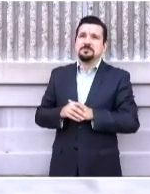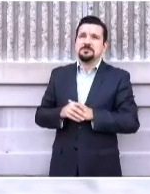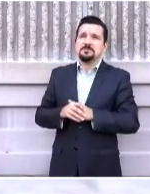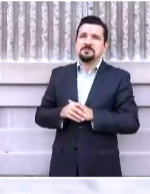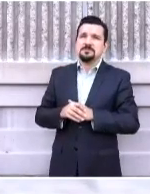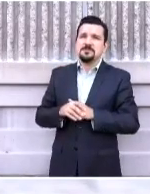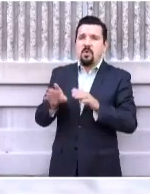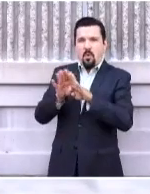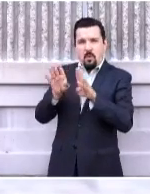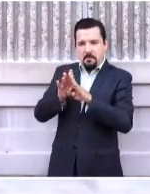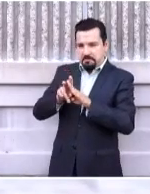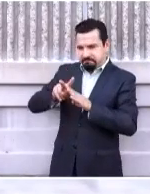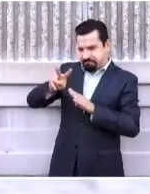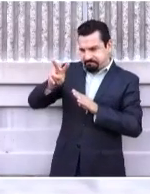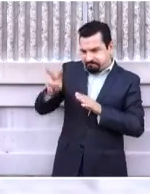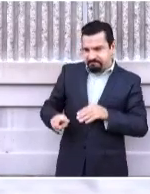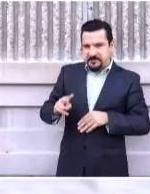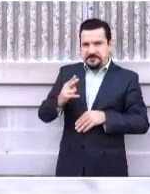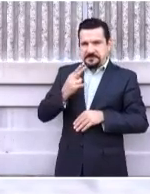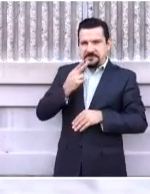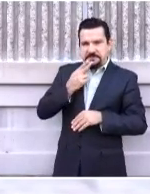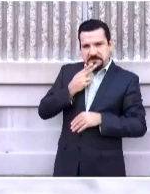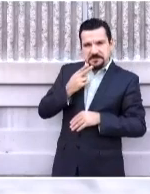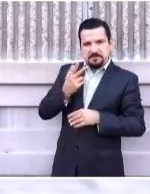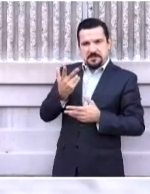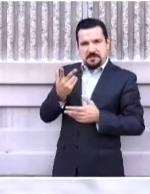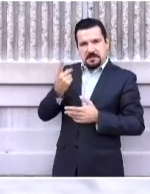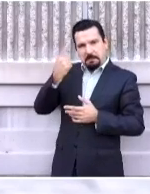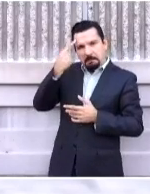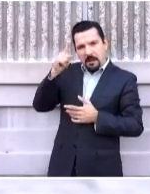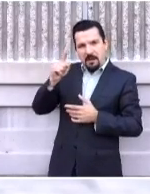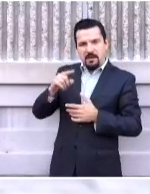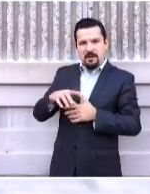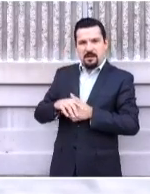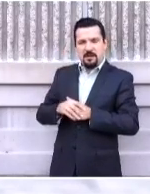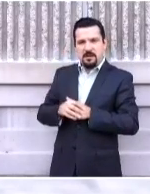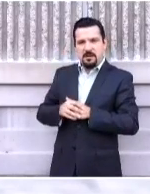probada evidencia científica que